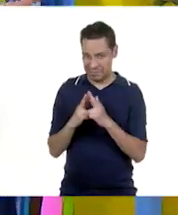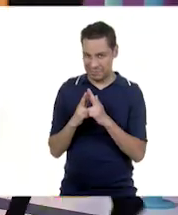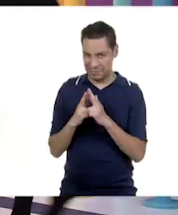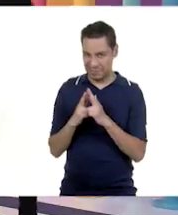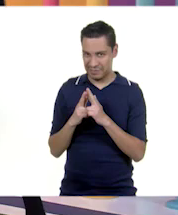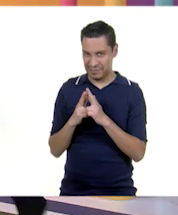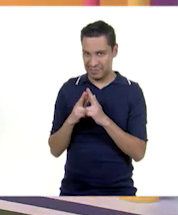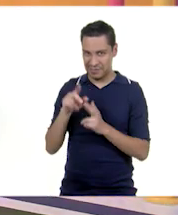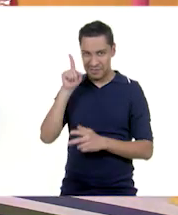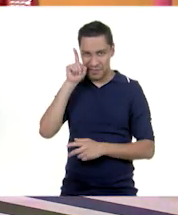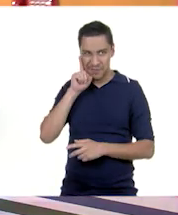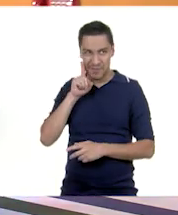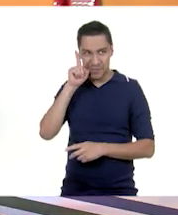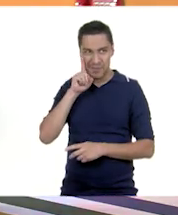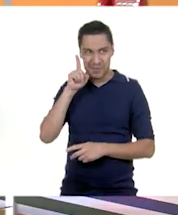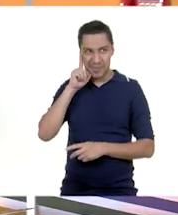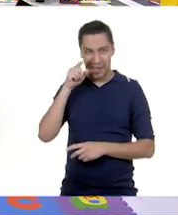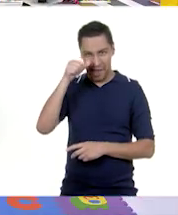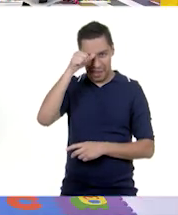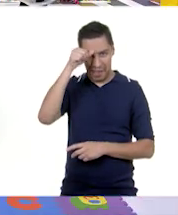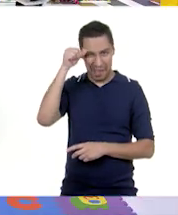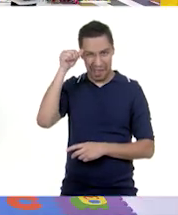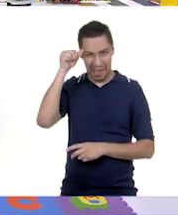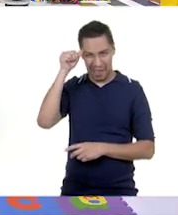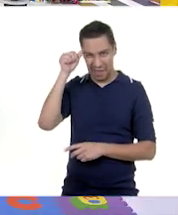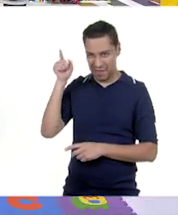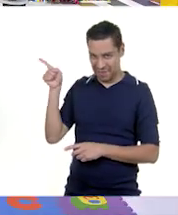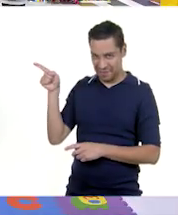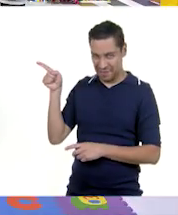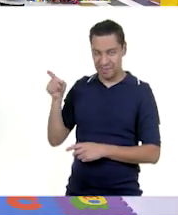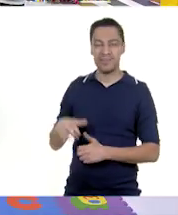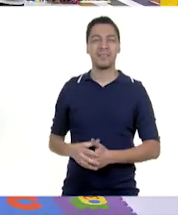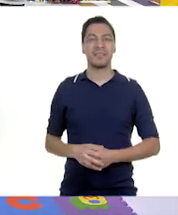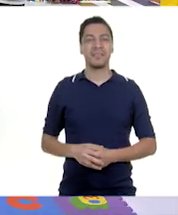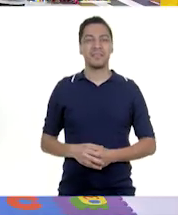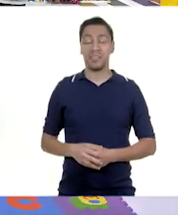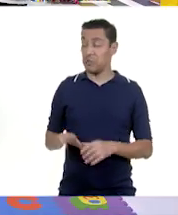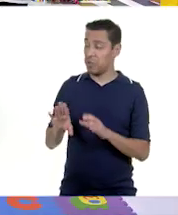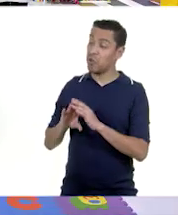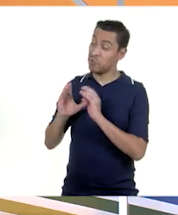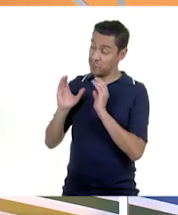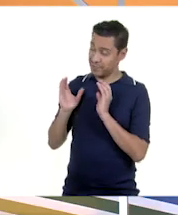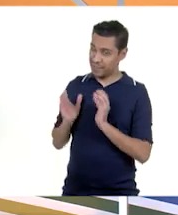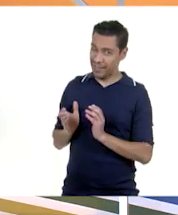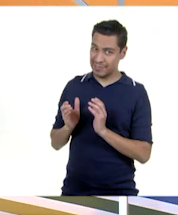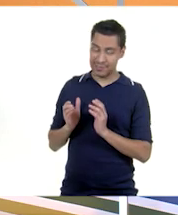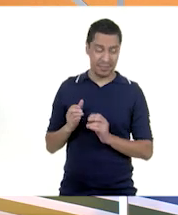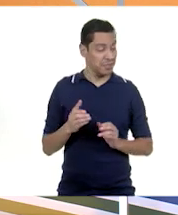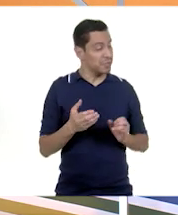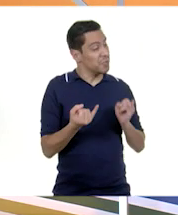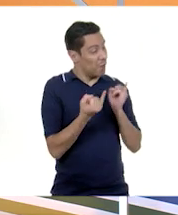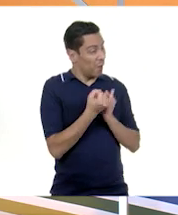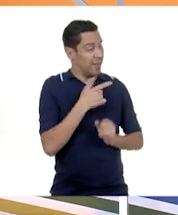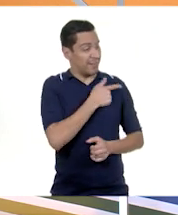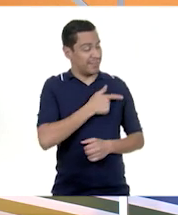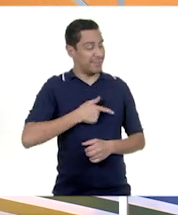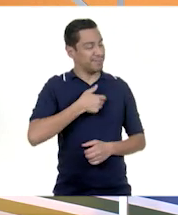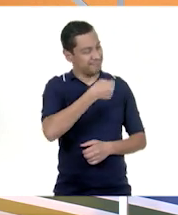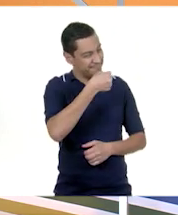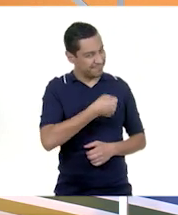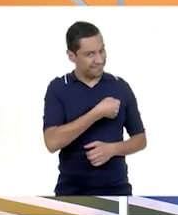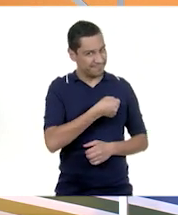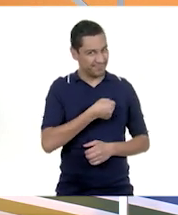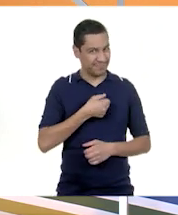Maestra, ¿cómo estás? Me da mucho gusto saludarte y lo hago con el corazón. Mucho gusto saludarte también a ti y a todas las niñas y niños que nos ven desde su